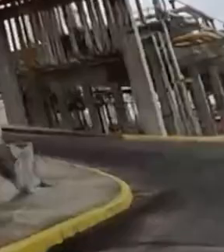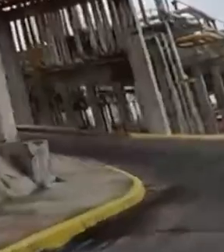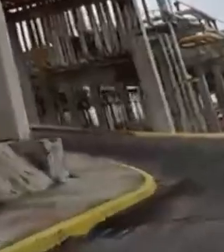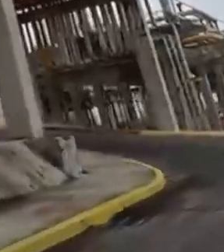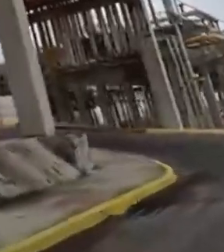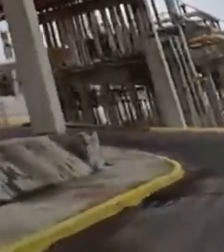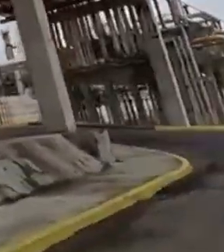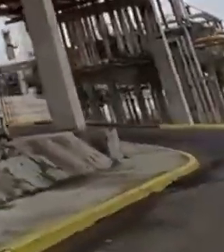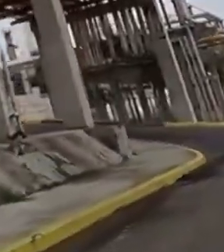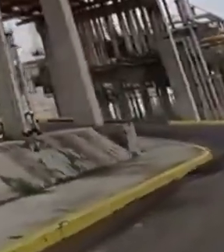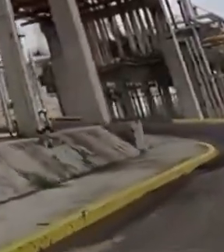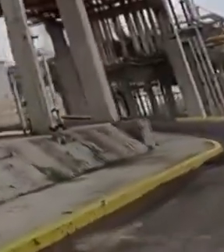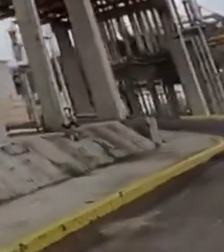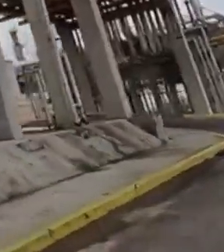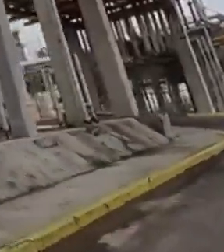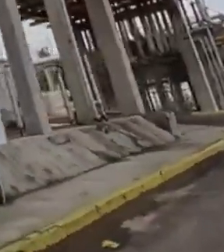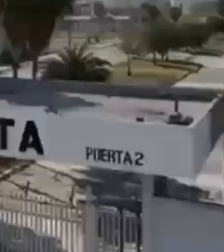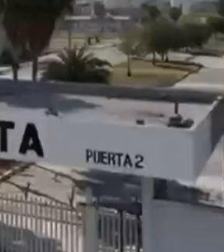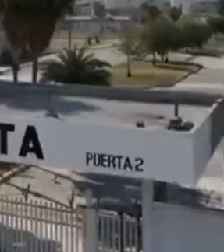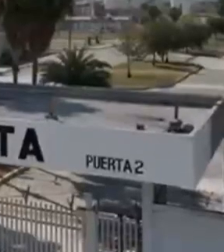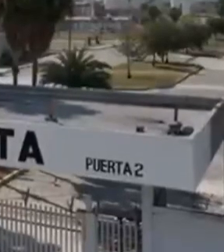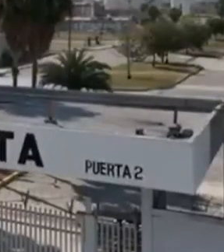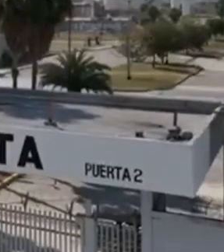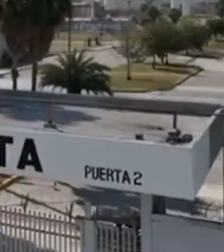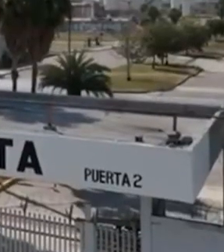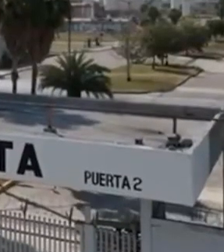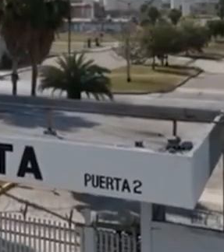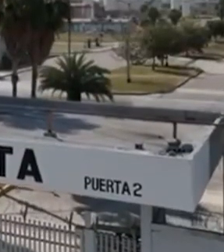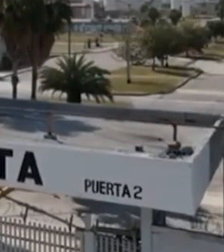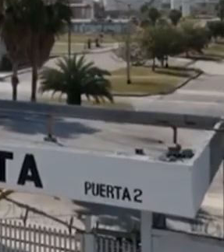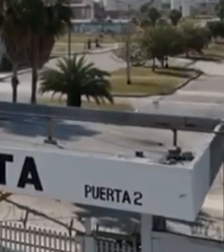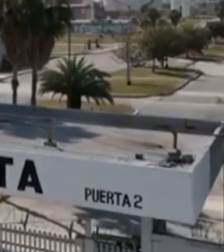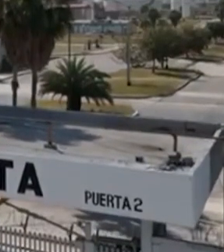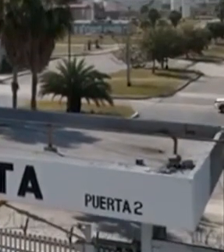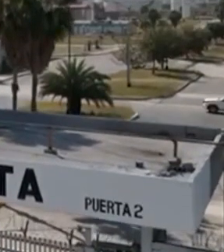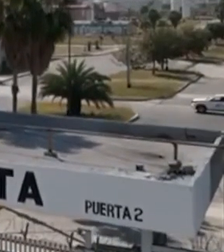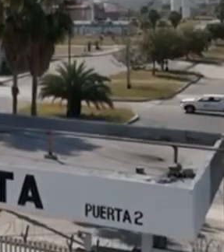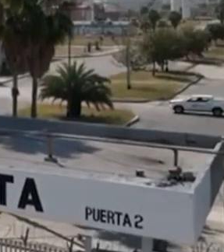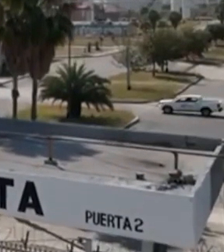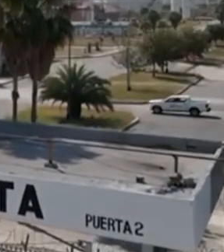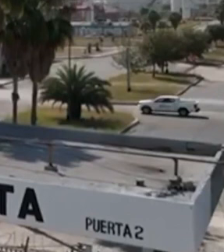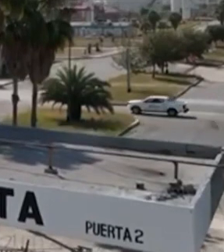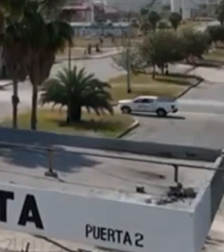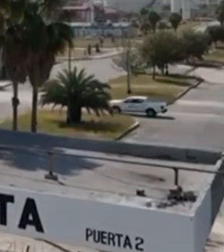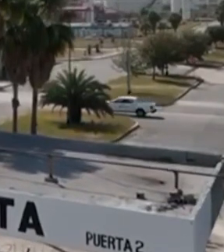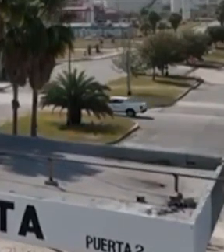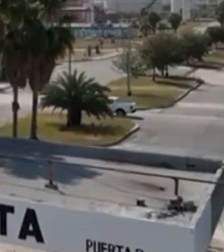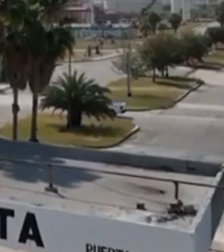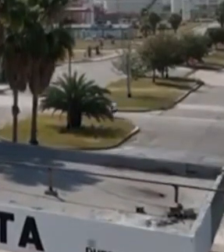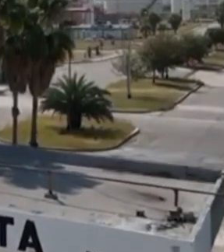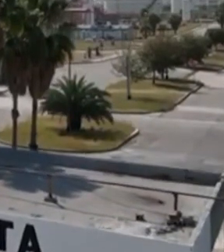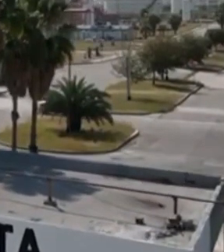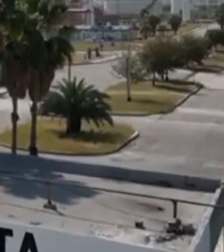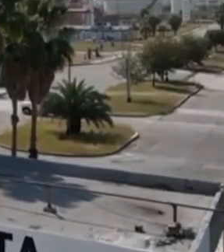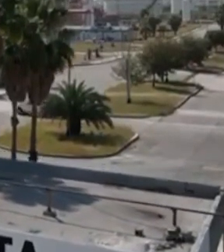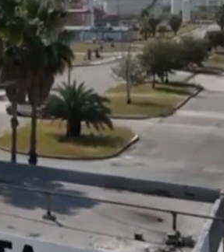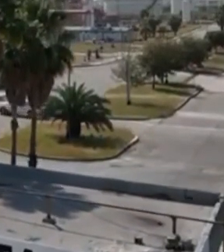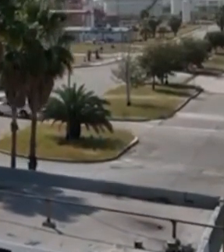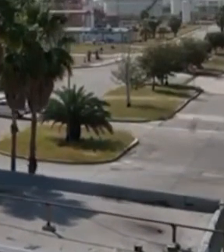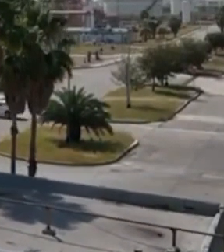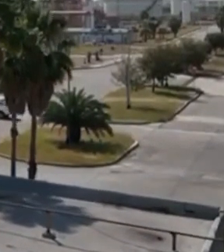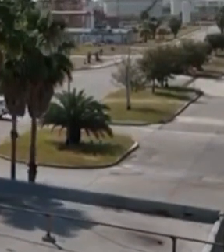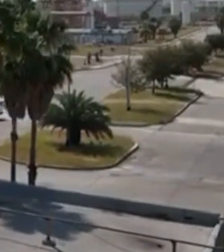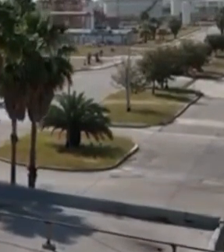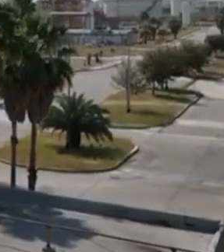de las fuentes fijas de la refinería Cadereita mediante la implementación de un control avanzado de procesos en la operación de sus calentadores